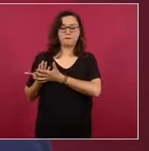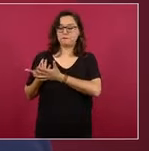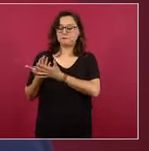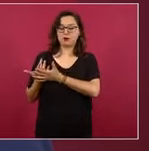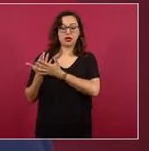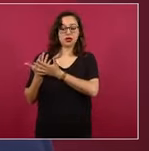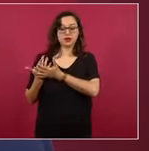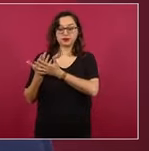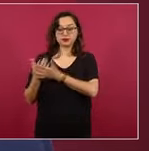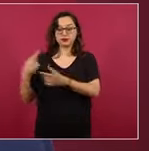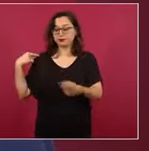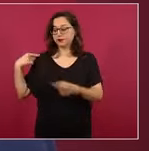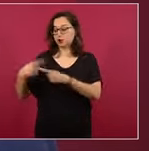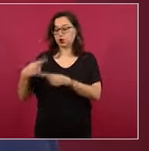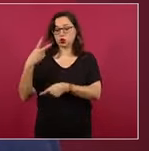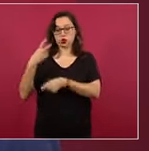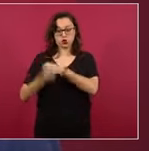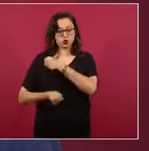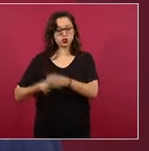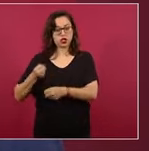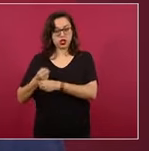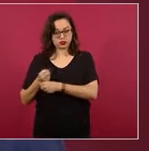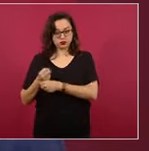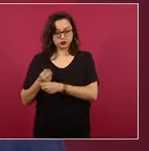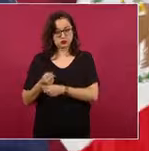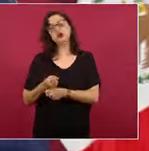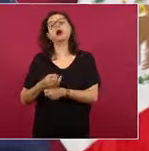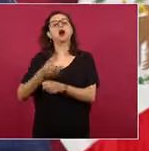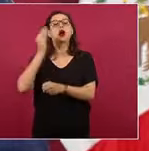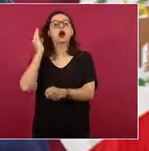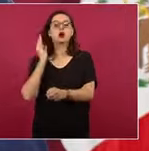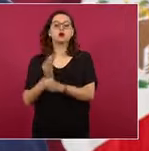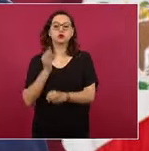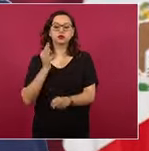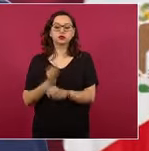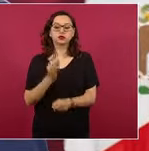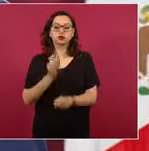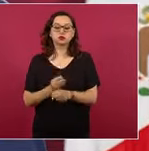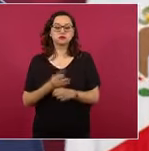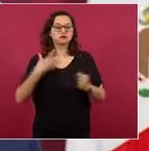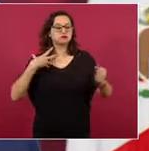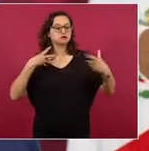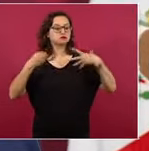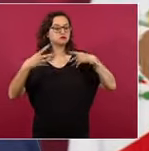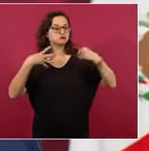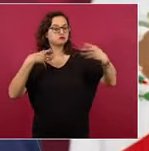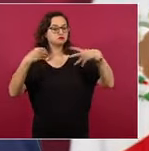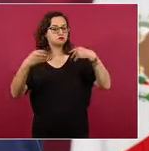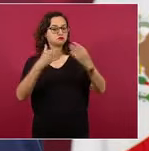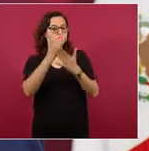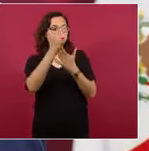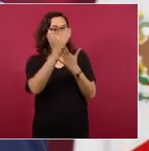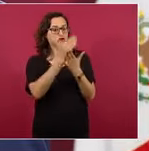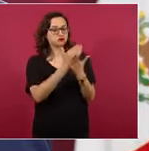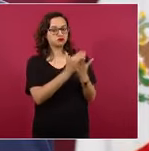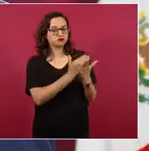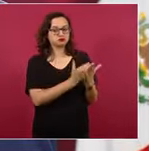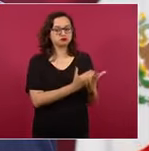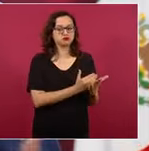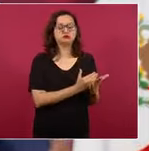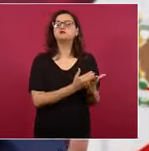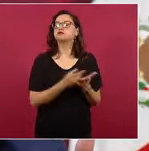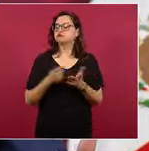inicial. Pero ahora estamos retomando el plan original.